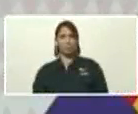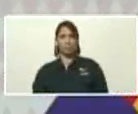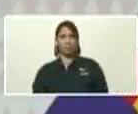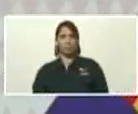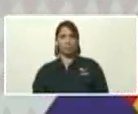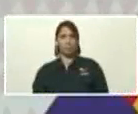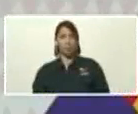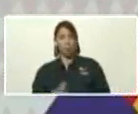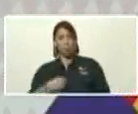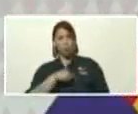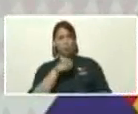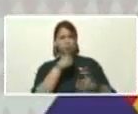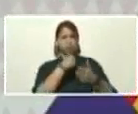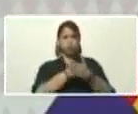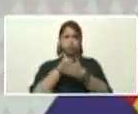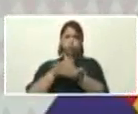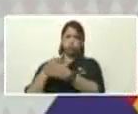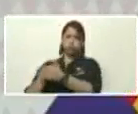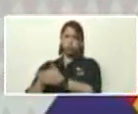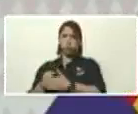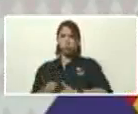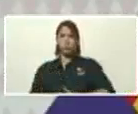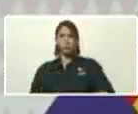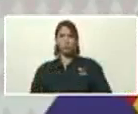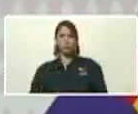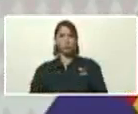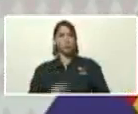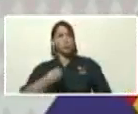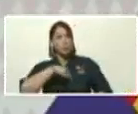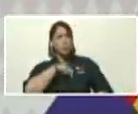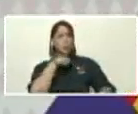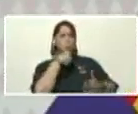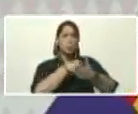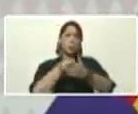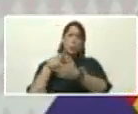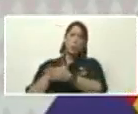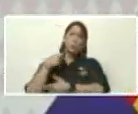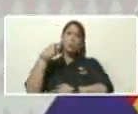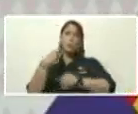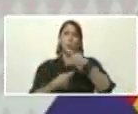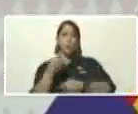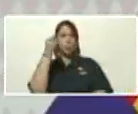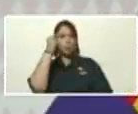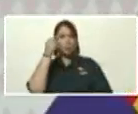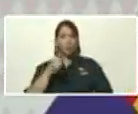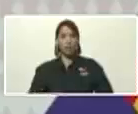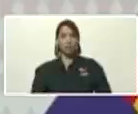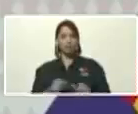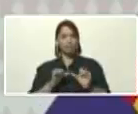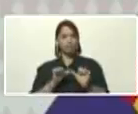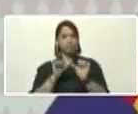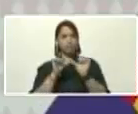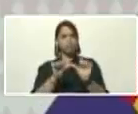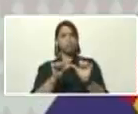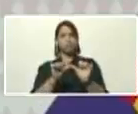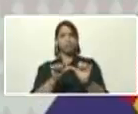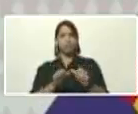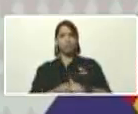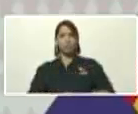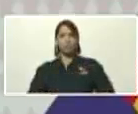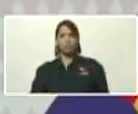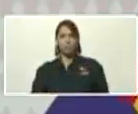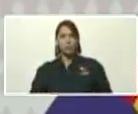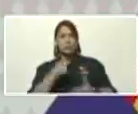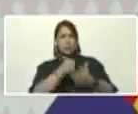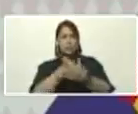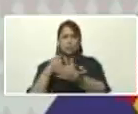Es nuestra lucha, hermanos. Es nuestra lucha diaria y permanente. Es la